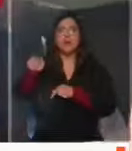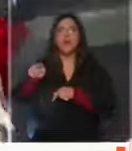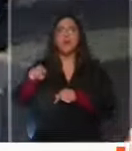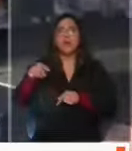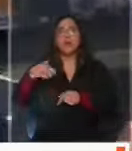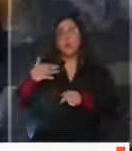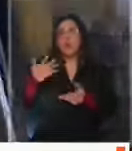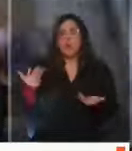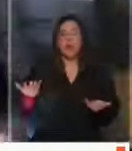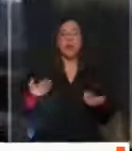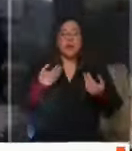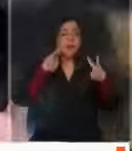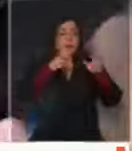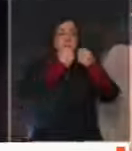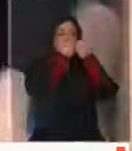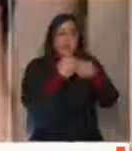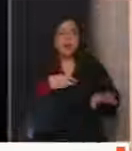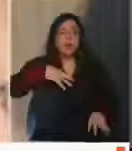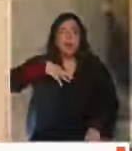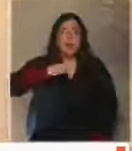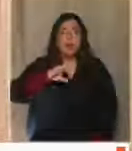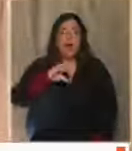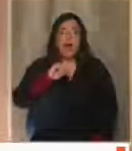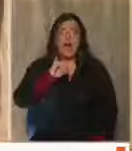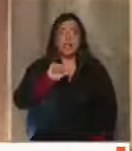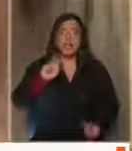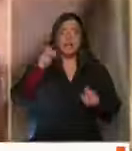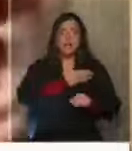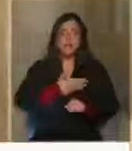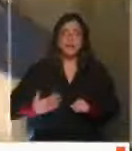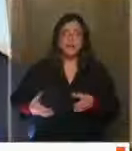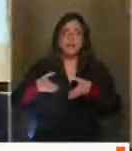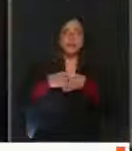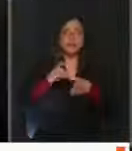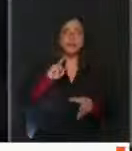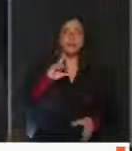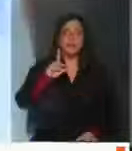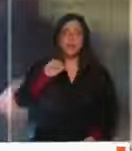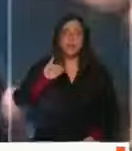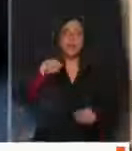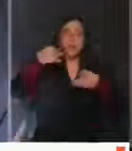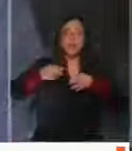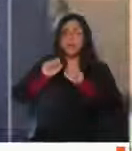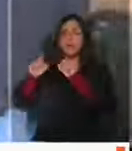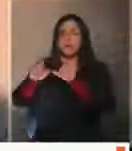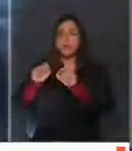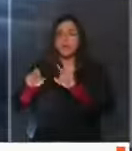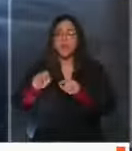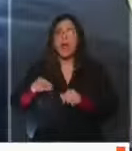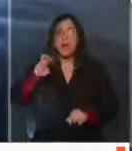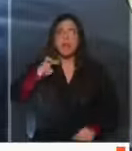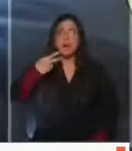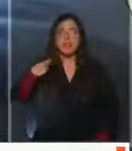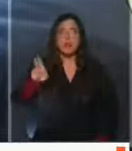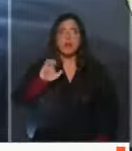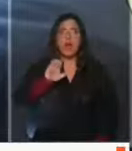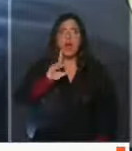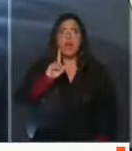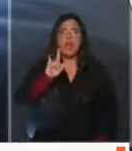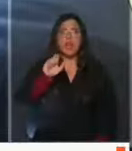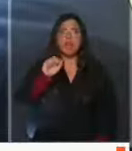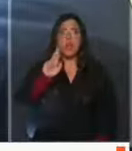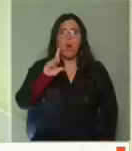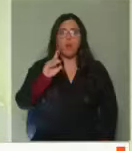Tras la renuncia de Javier Macaya a la presidencia de la UDI por la controvertida defensa que realizó en Mesa Central a su padre Eduardo Macaya